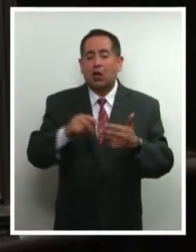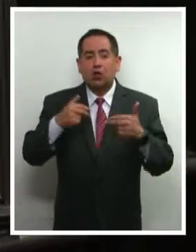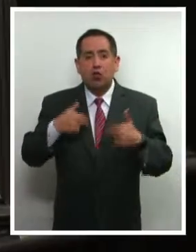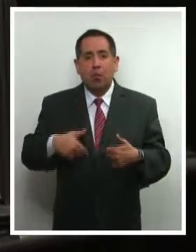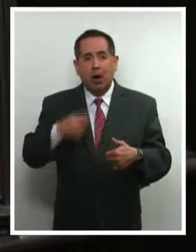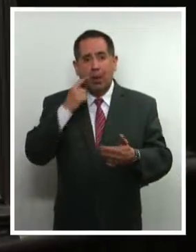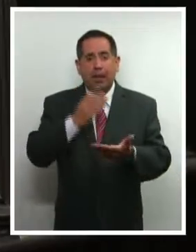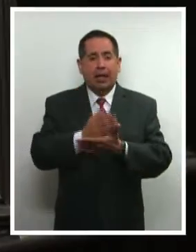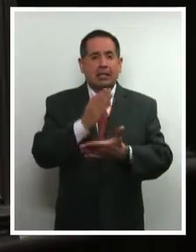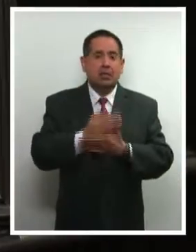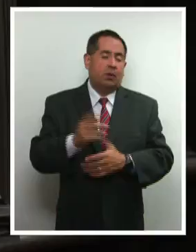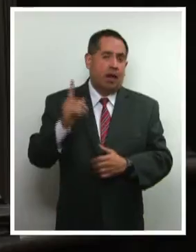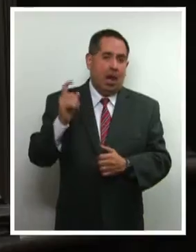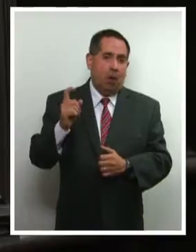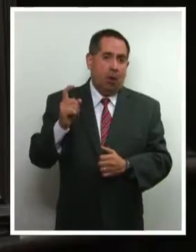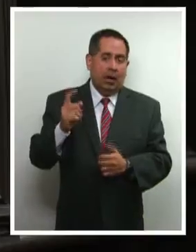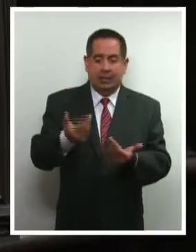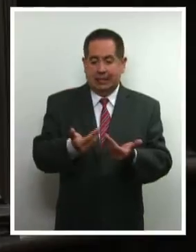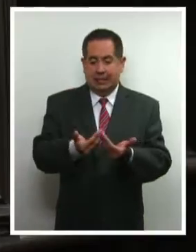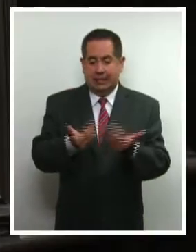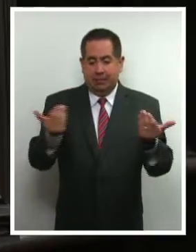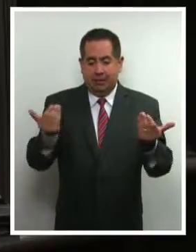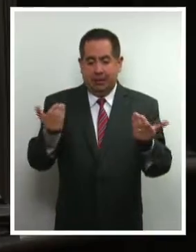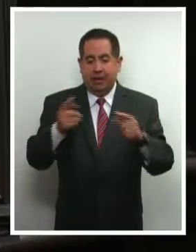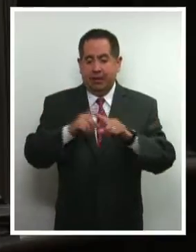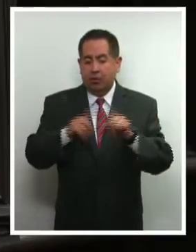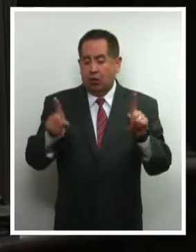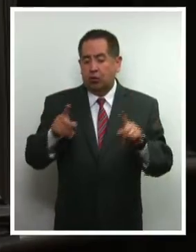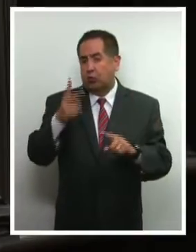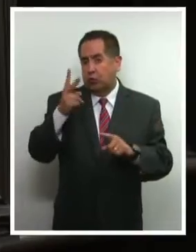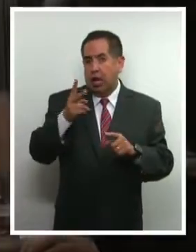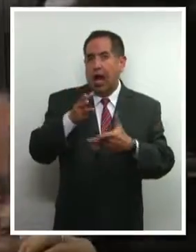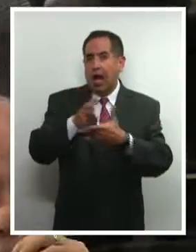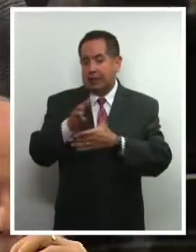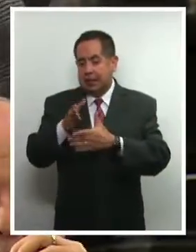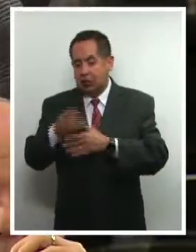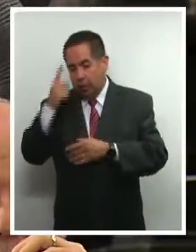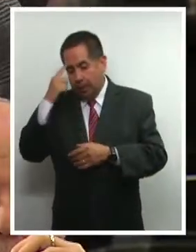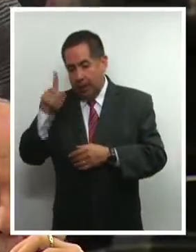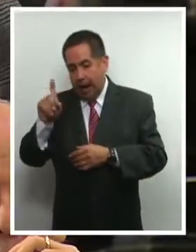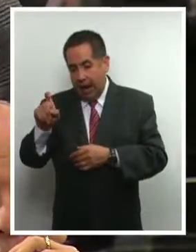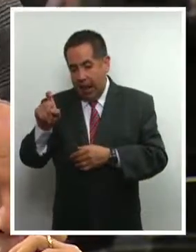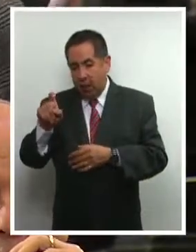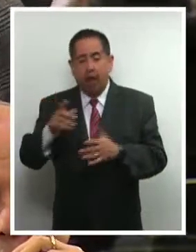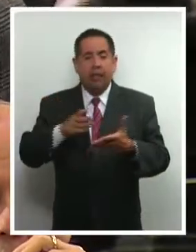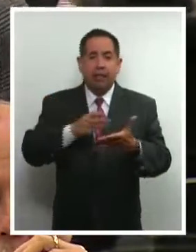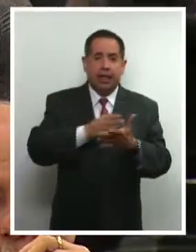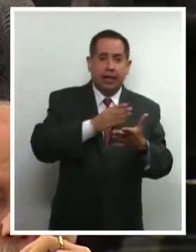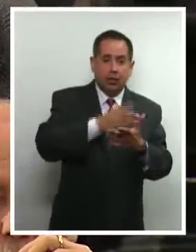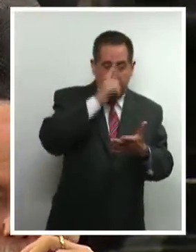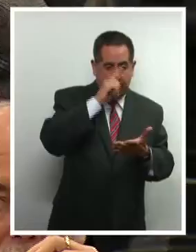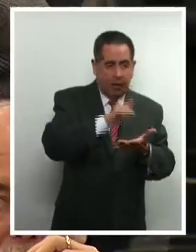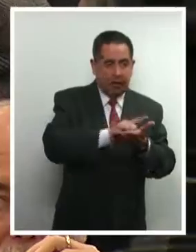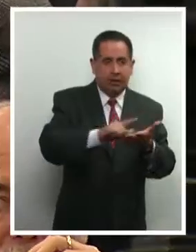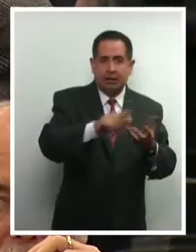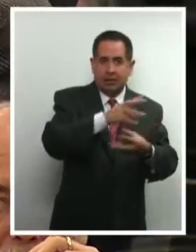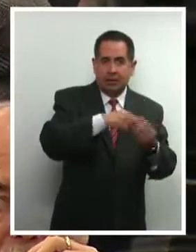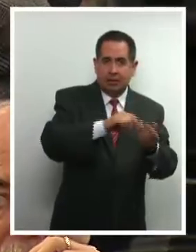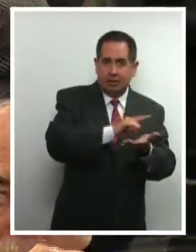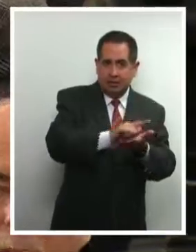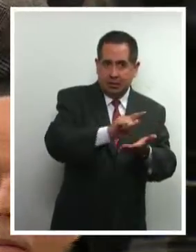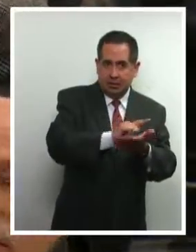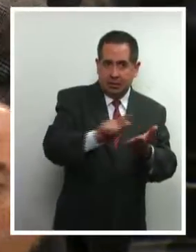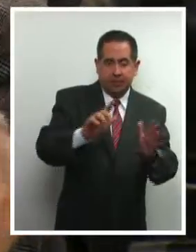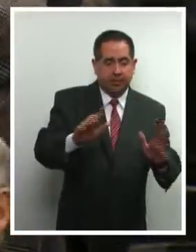acceso al agua, separar el derecho de acceso al agua del derecho de saneamiento y también